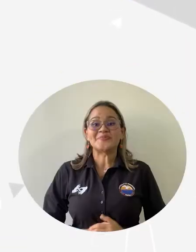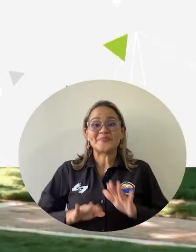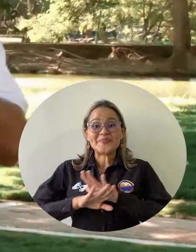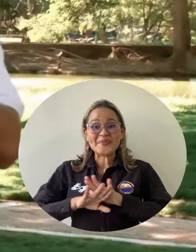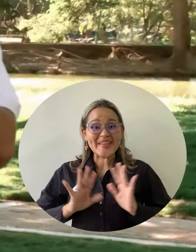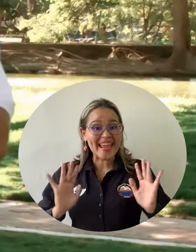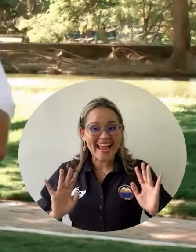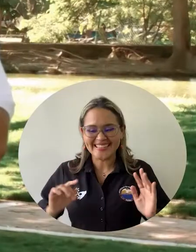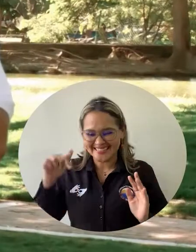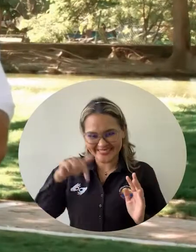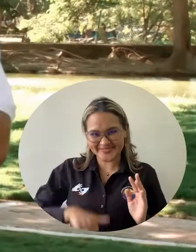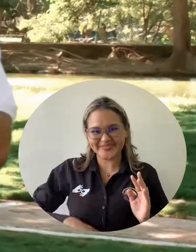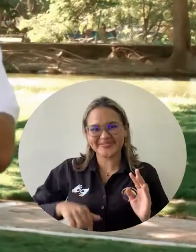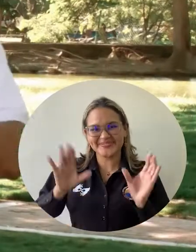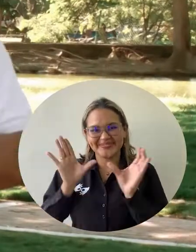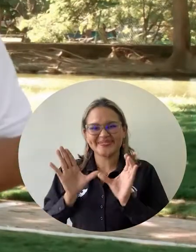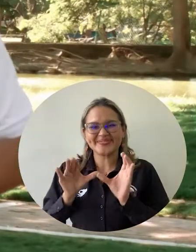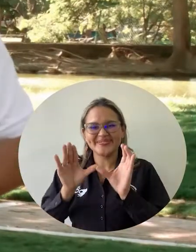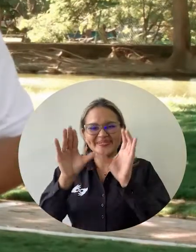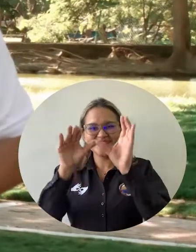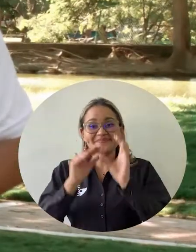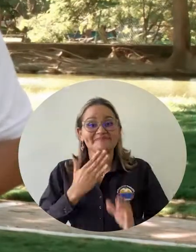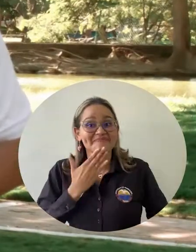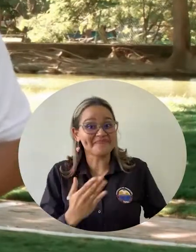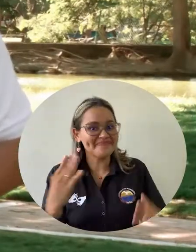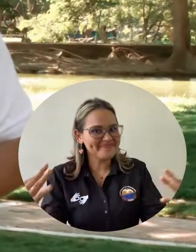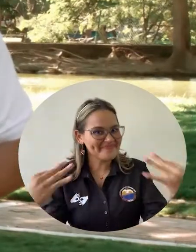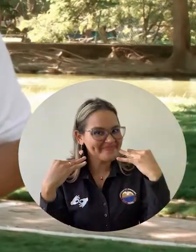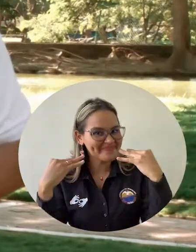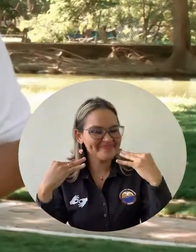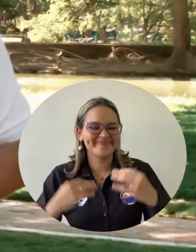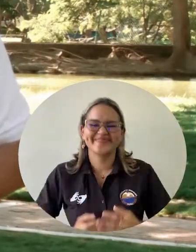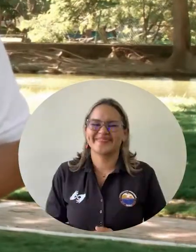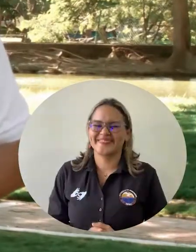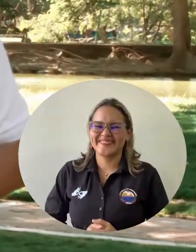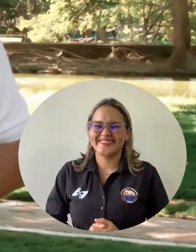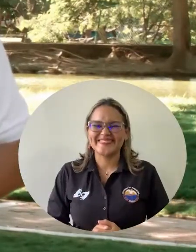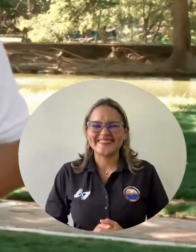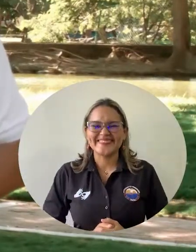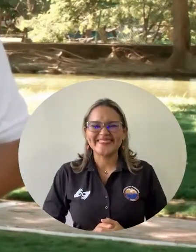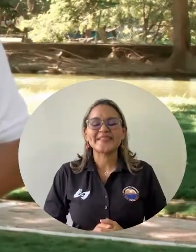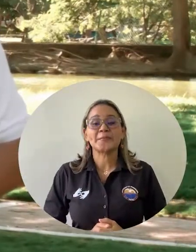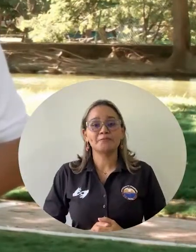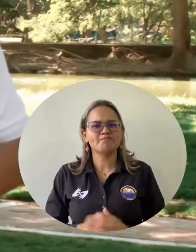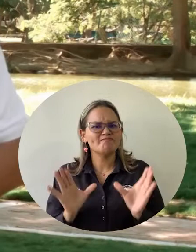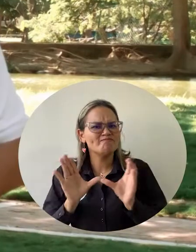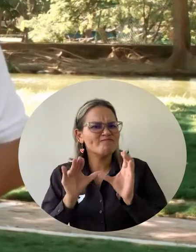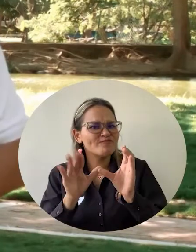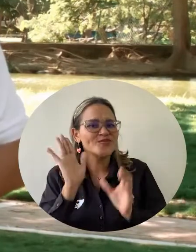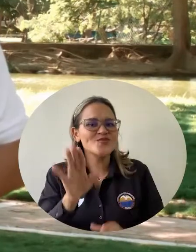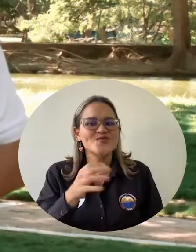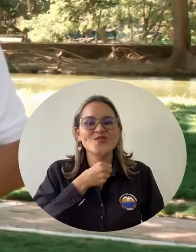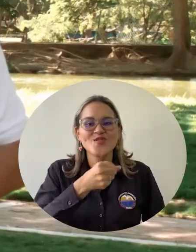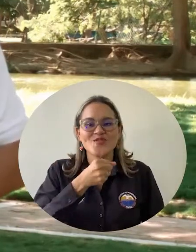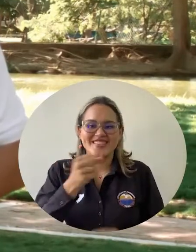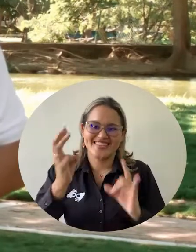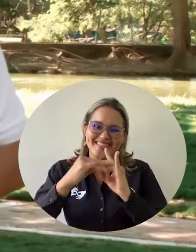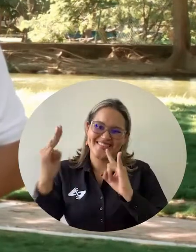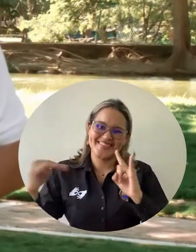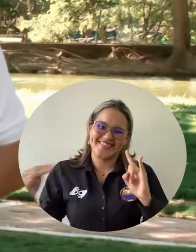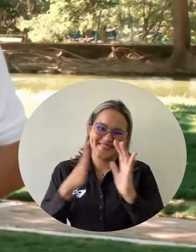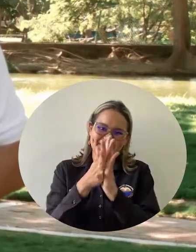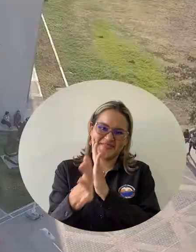Ya estamos de vuelta con ustedes, gracias por su sintonía. Están viendo el Campus TV, programa institucional de la